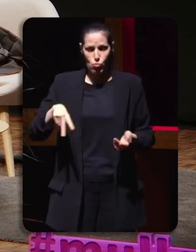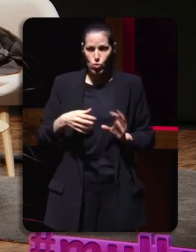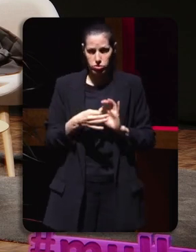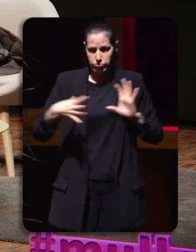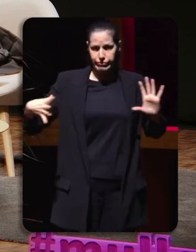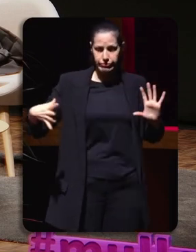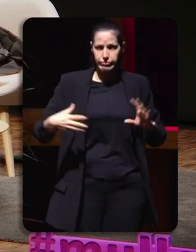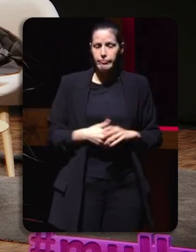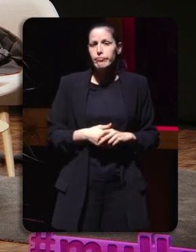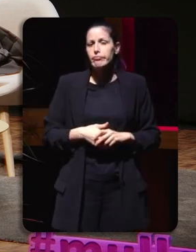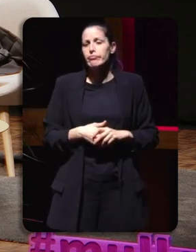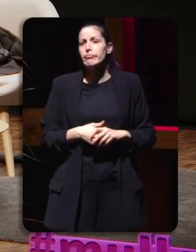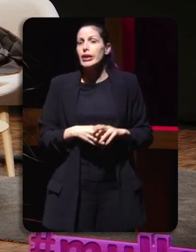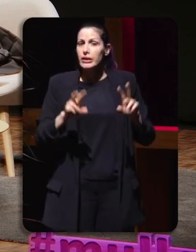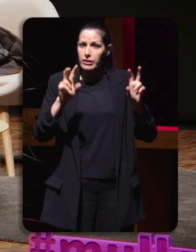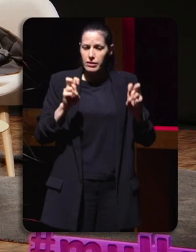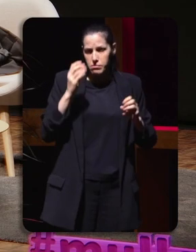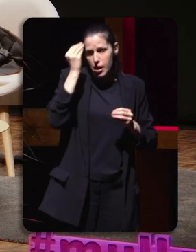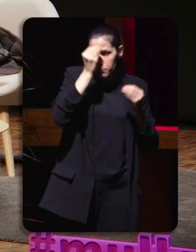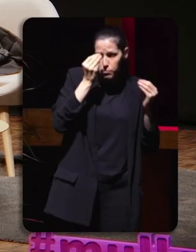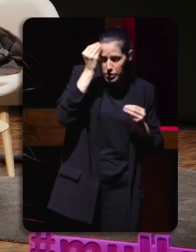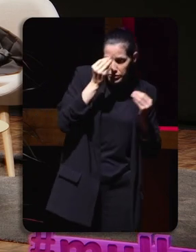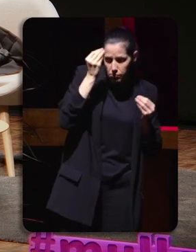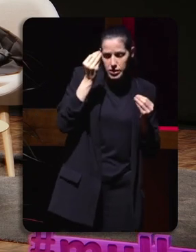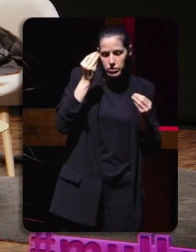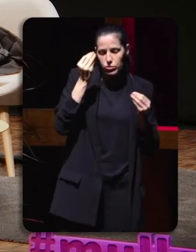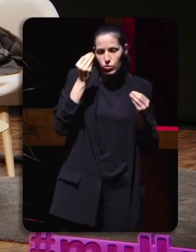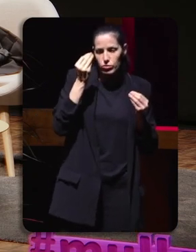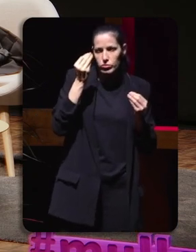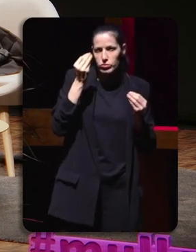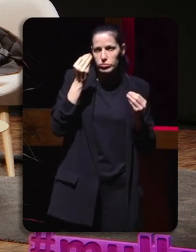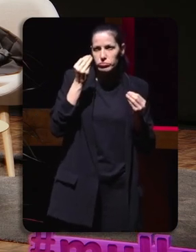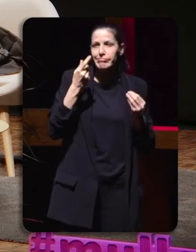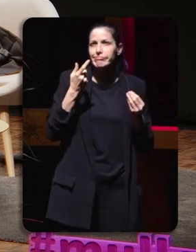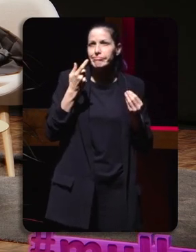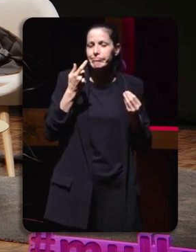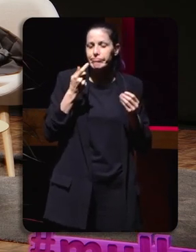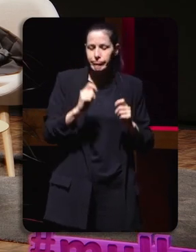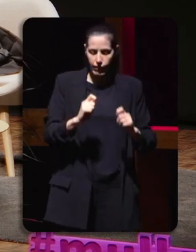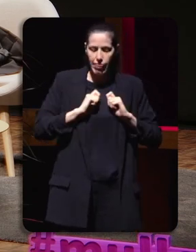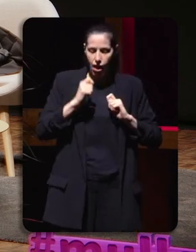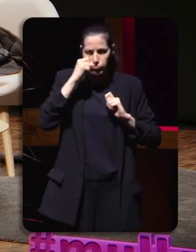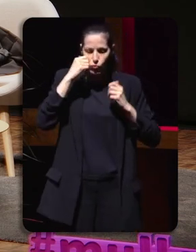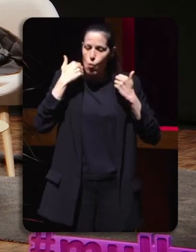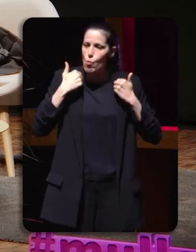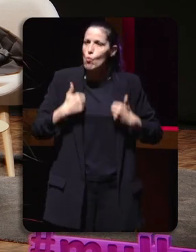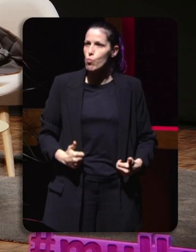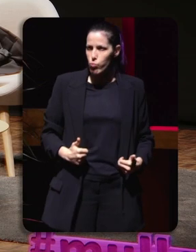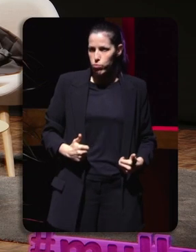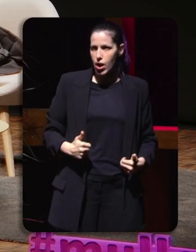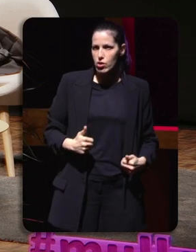pensamiento que afecta directamente a todo lo que nos hace humanos y que ahora vamos a ver cómo recorre todas las decisiones